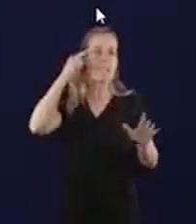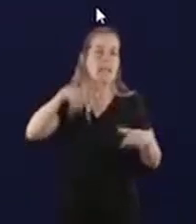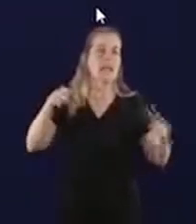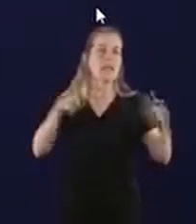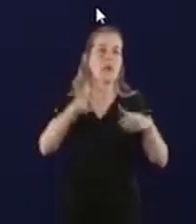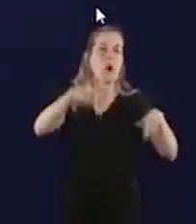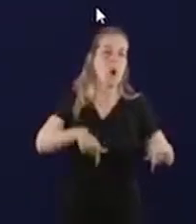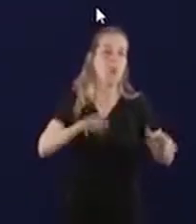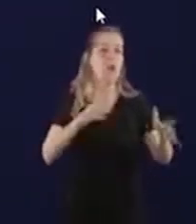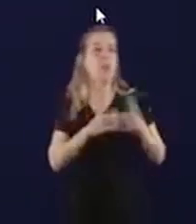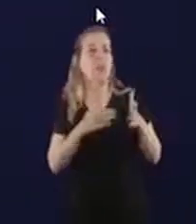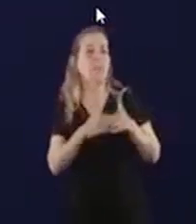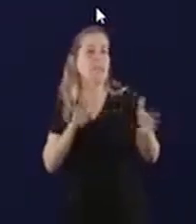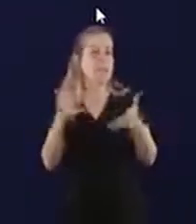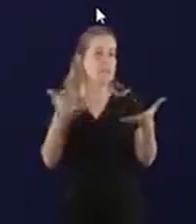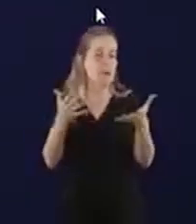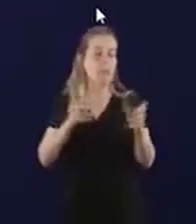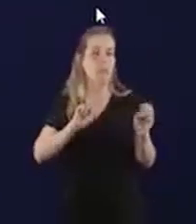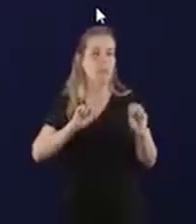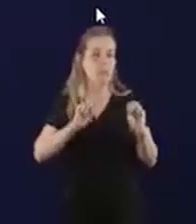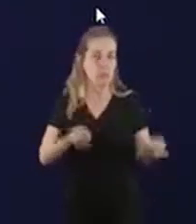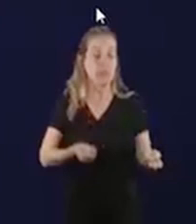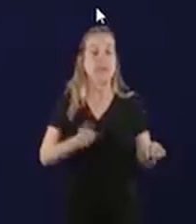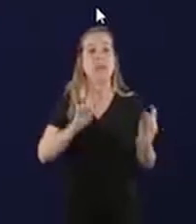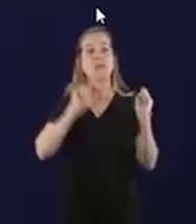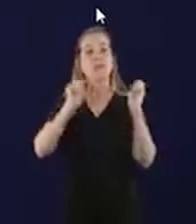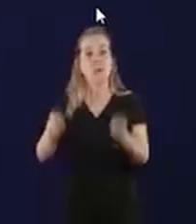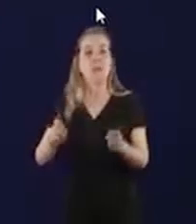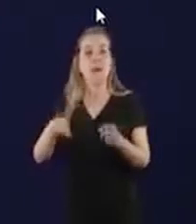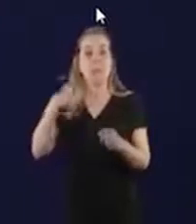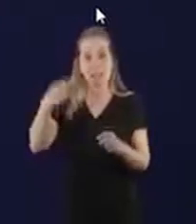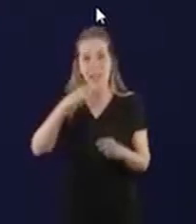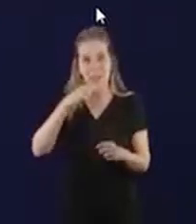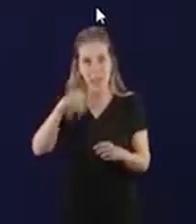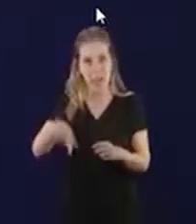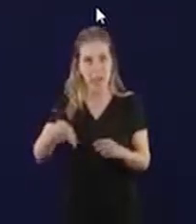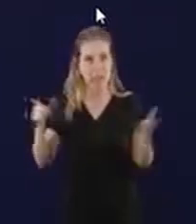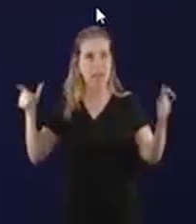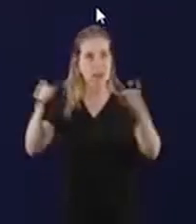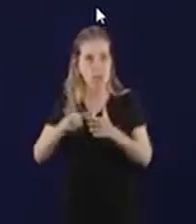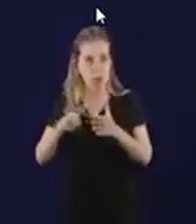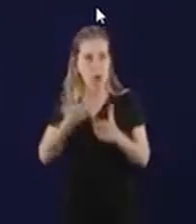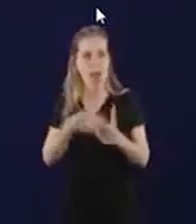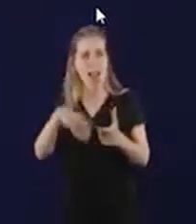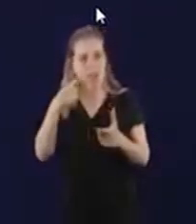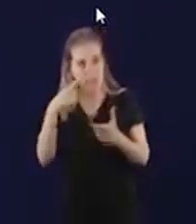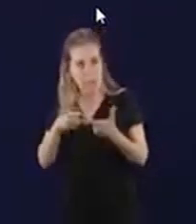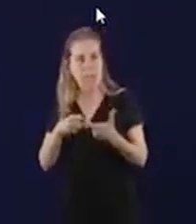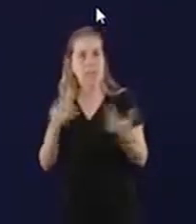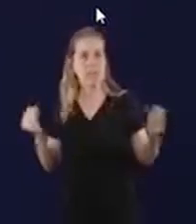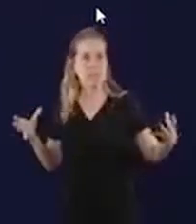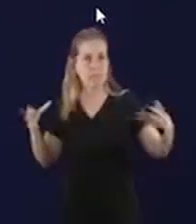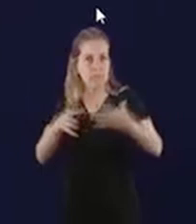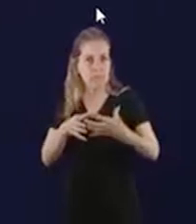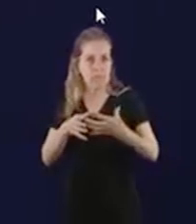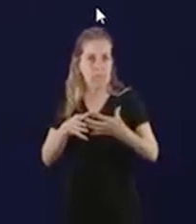sujeta por supuesto a algún movimiento en la agenda cosa que ocurrió será el día finalmente el día de mañana y irá en línea con